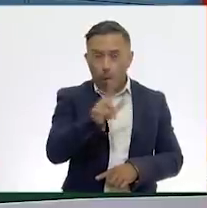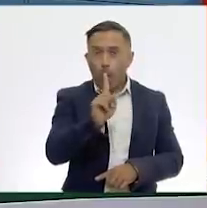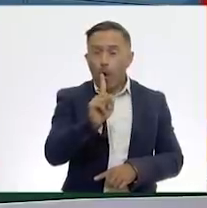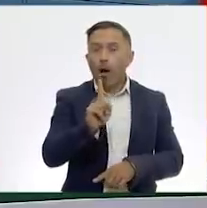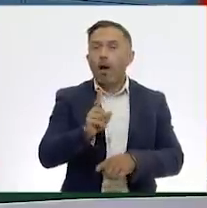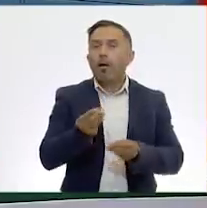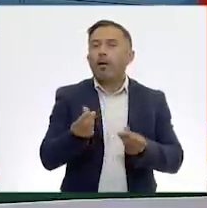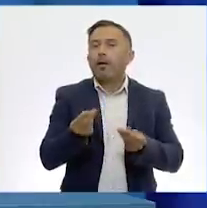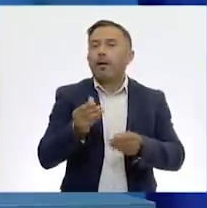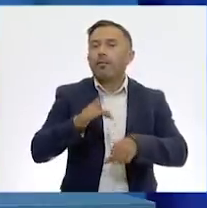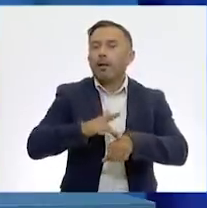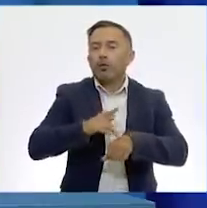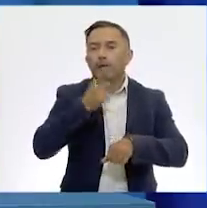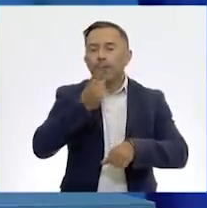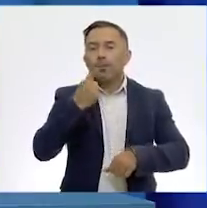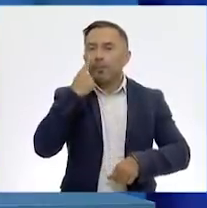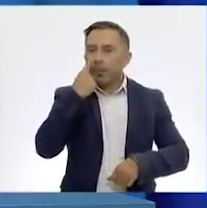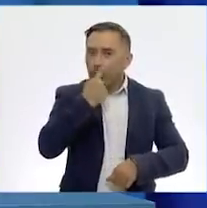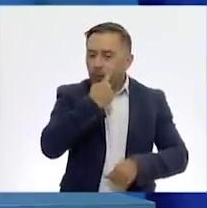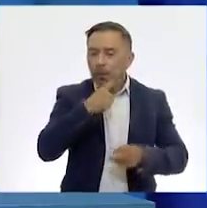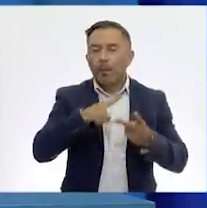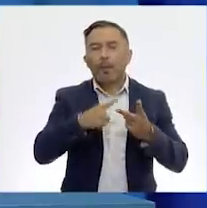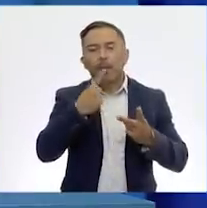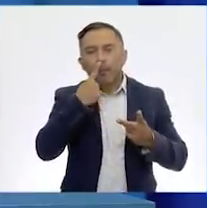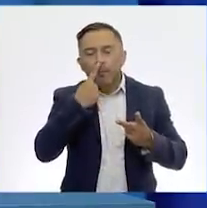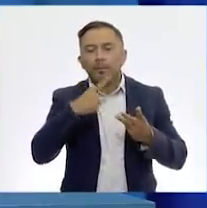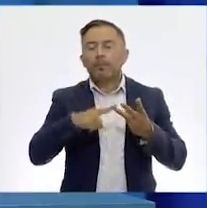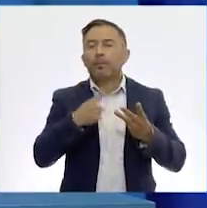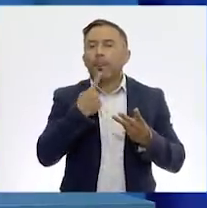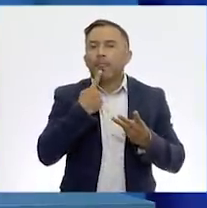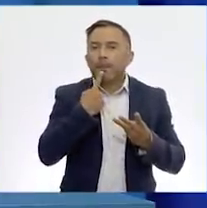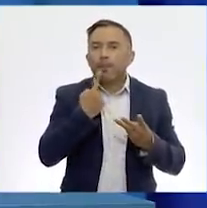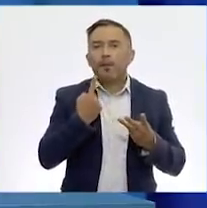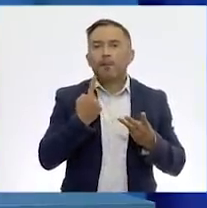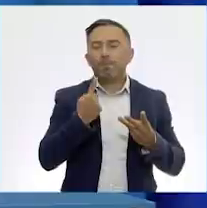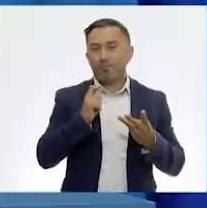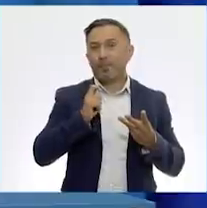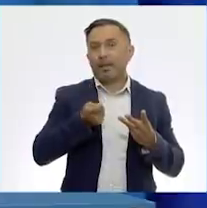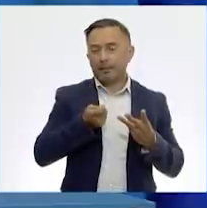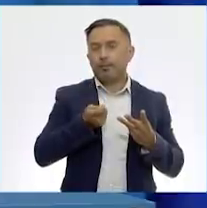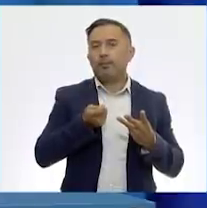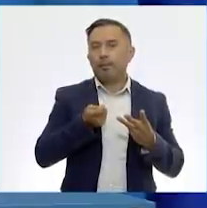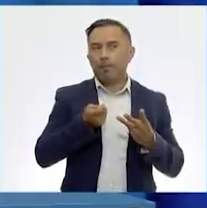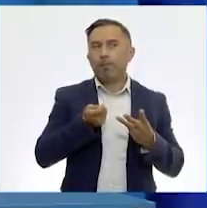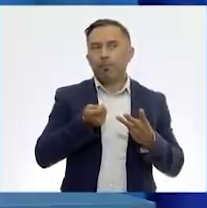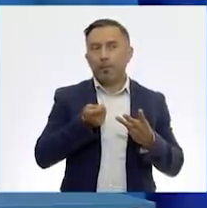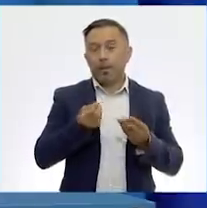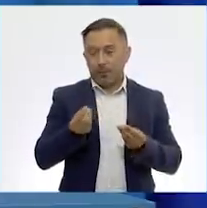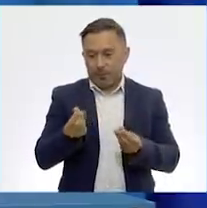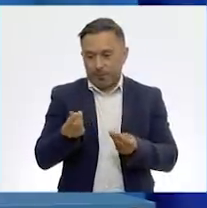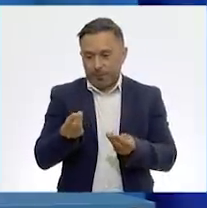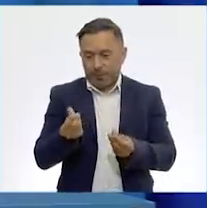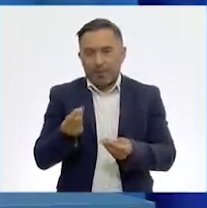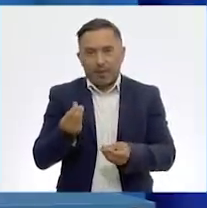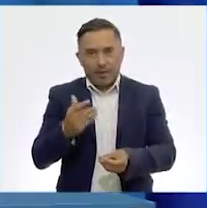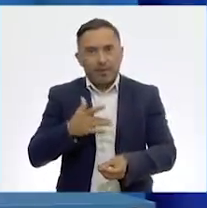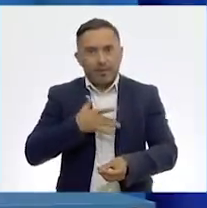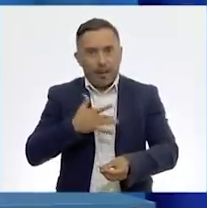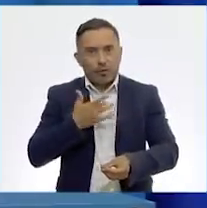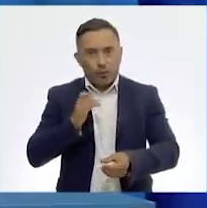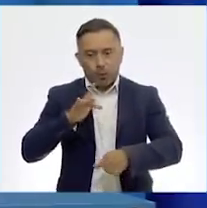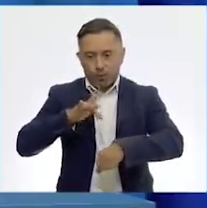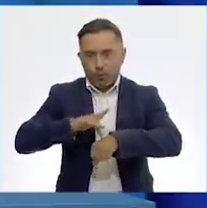el olfato, el gusto, son extensiones del propio tacto. Entonces, para